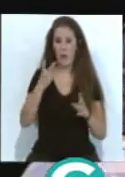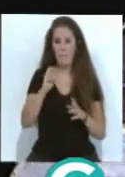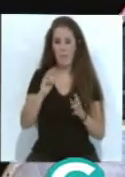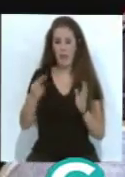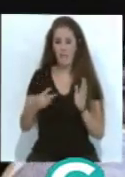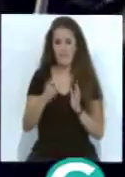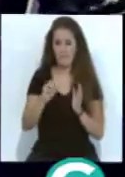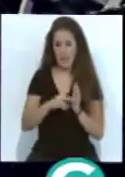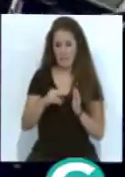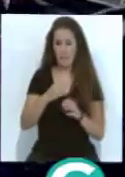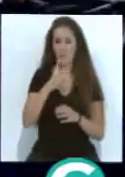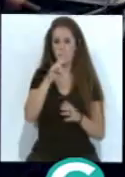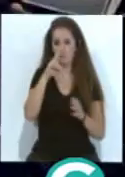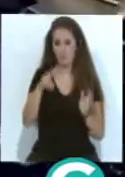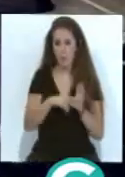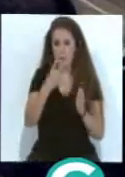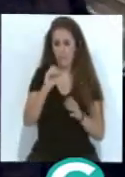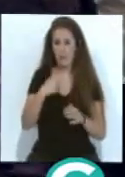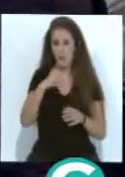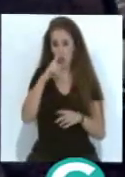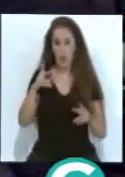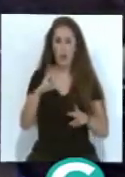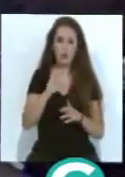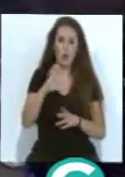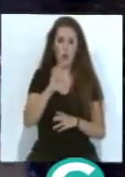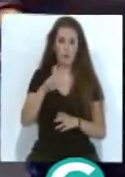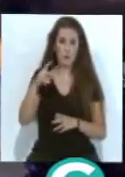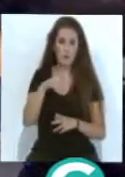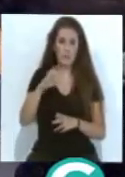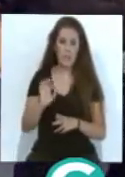si no hay nuevos cambios de planes, Los Coaches Low Cost.